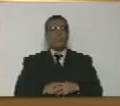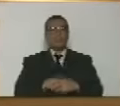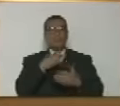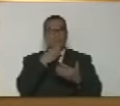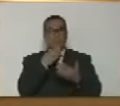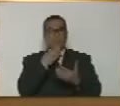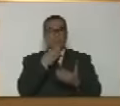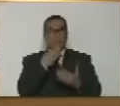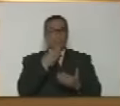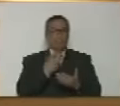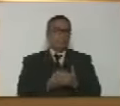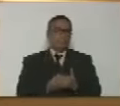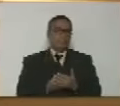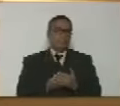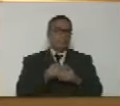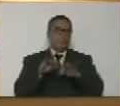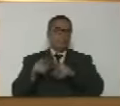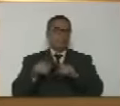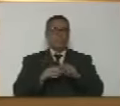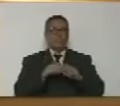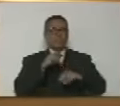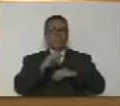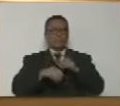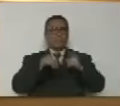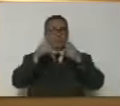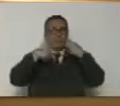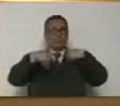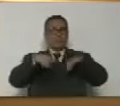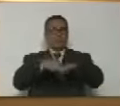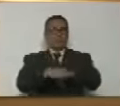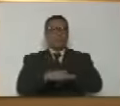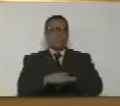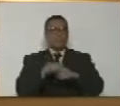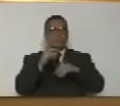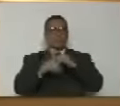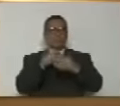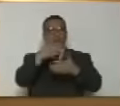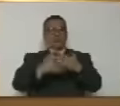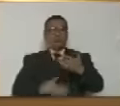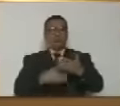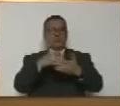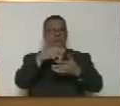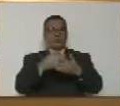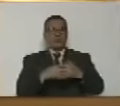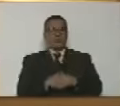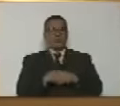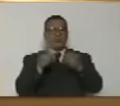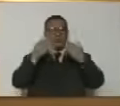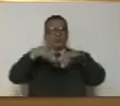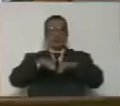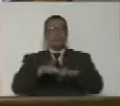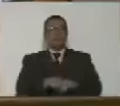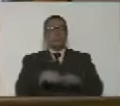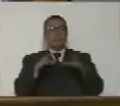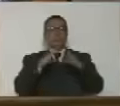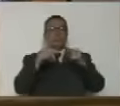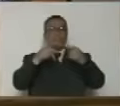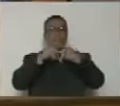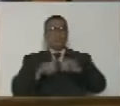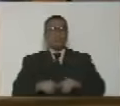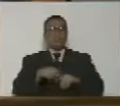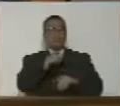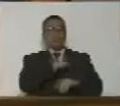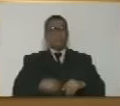Gracias, secretaria. Sírvase a remitirlo a la Comisión de Permanente de Política Exterior, Soberanía e Integración a los fines de la elaboración del informe correspondiente. Siguiente. Es todo de la cuenta,